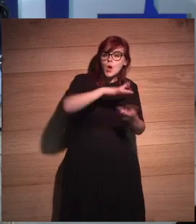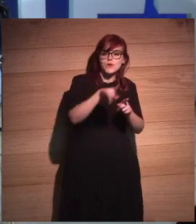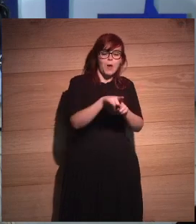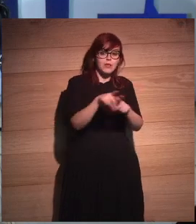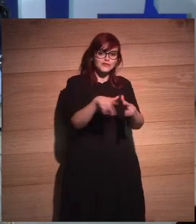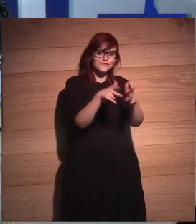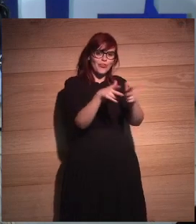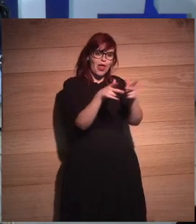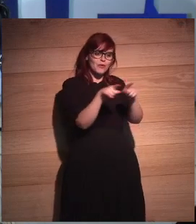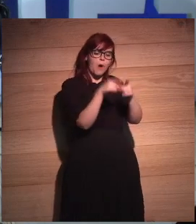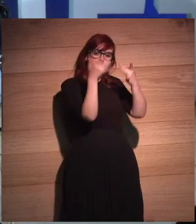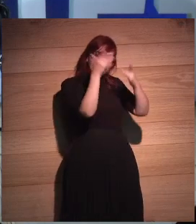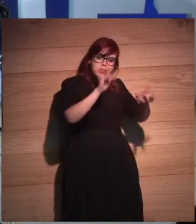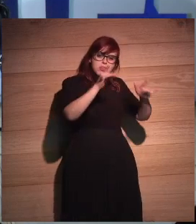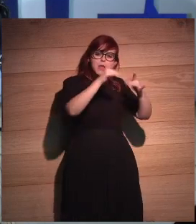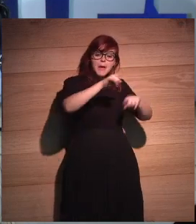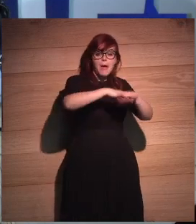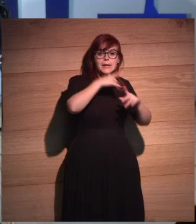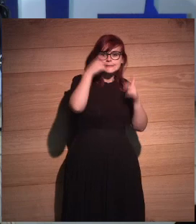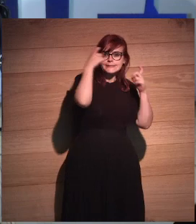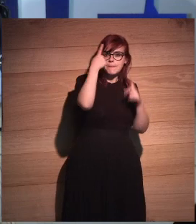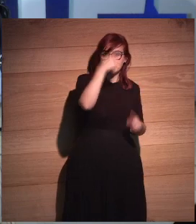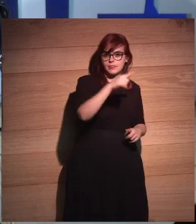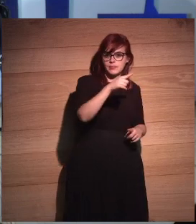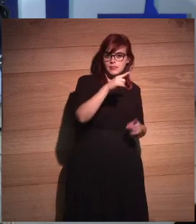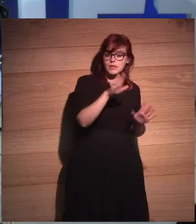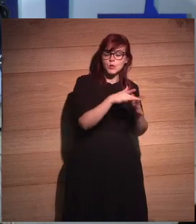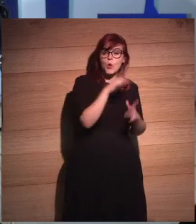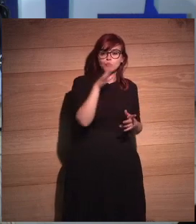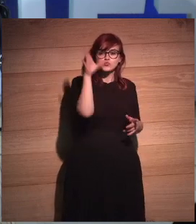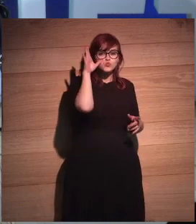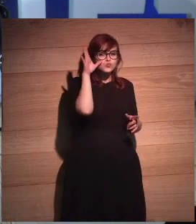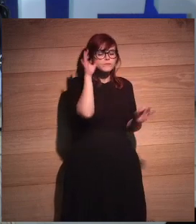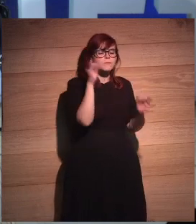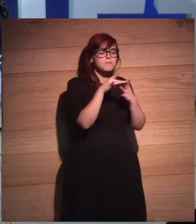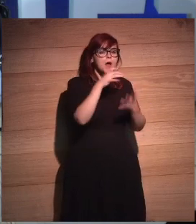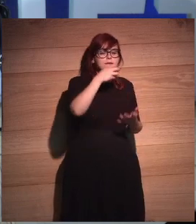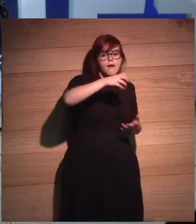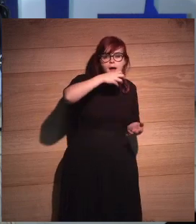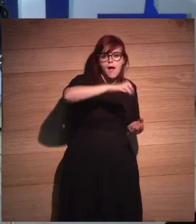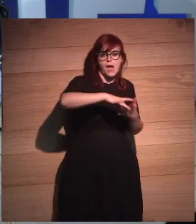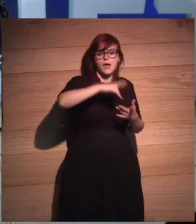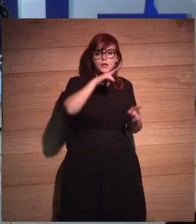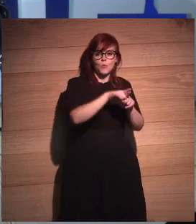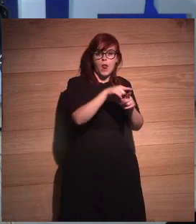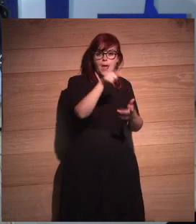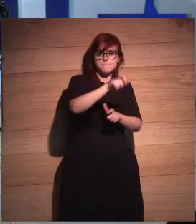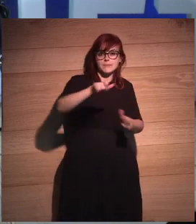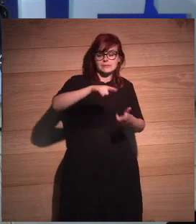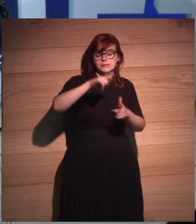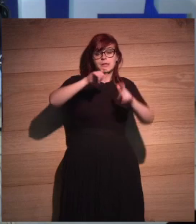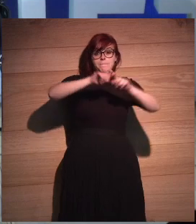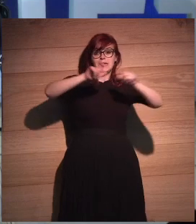masa social que sustente el cambio, ¿no? Y que cada vez escuchen más quejas y más reclamaciones de todas estas empresas,